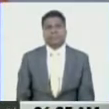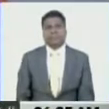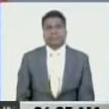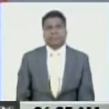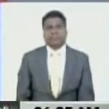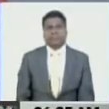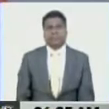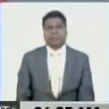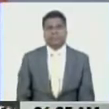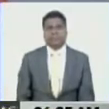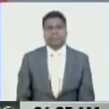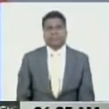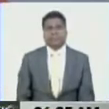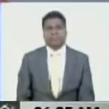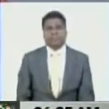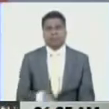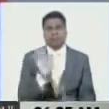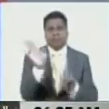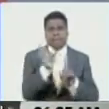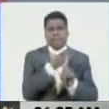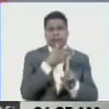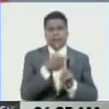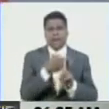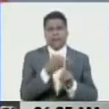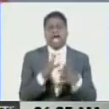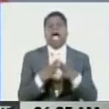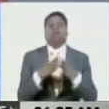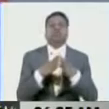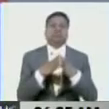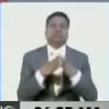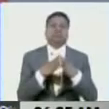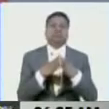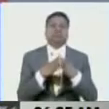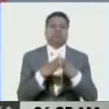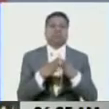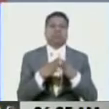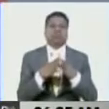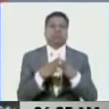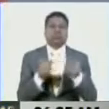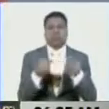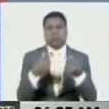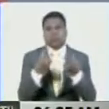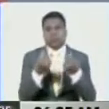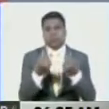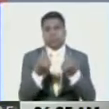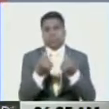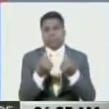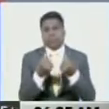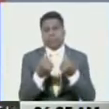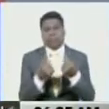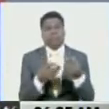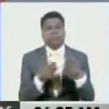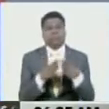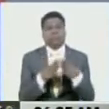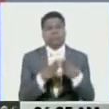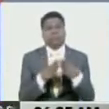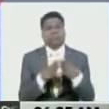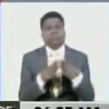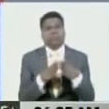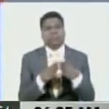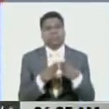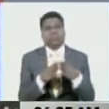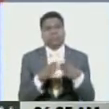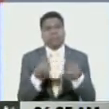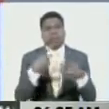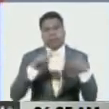absolutamente inescrupulosa de nuestros recursos, de nuestras economías, una succión sistemática de